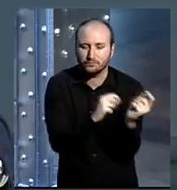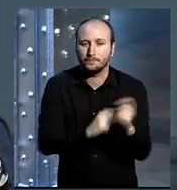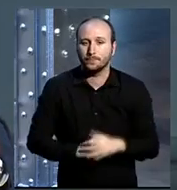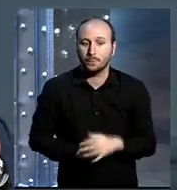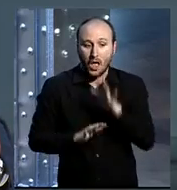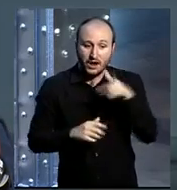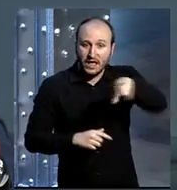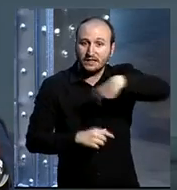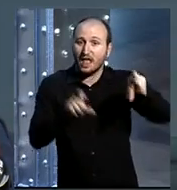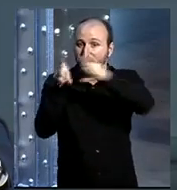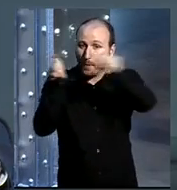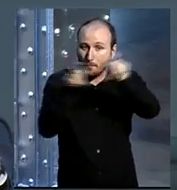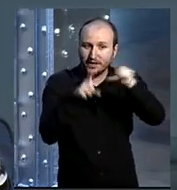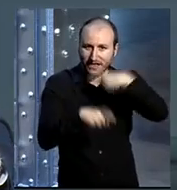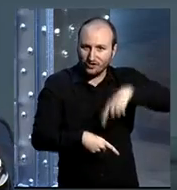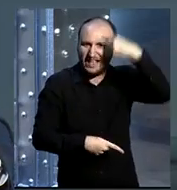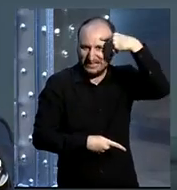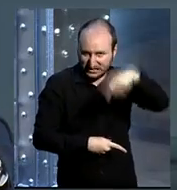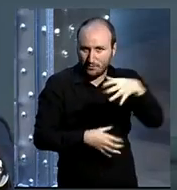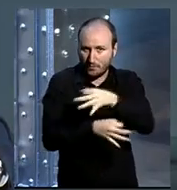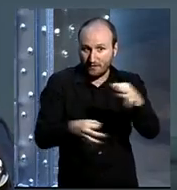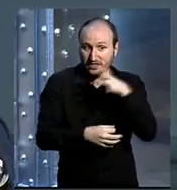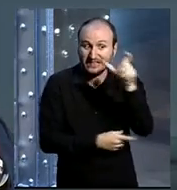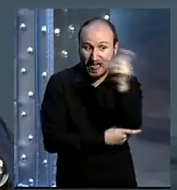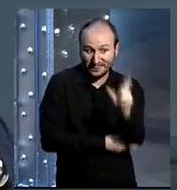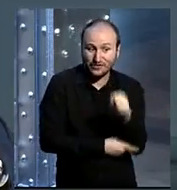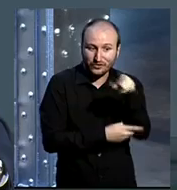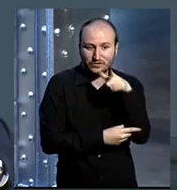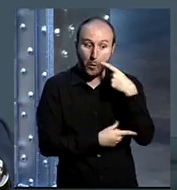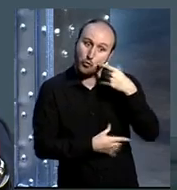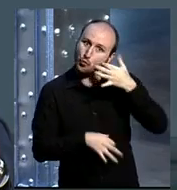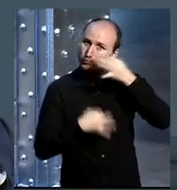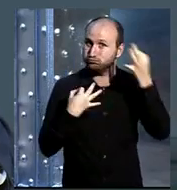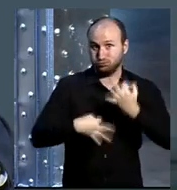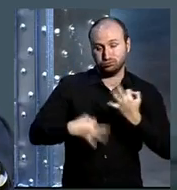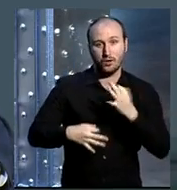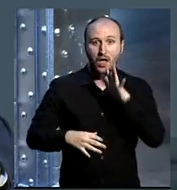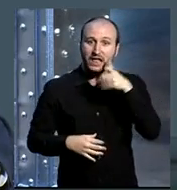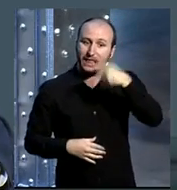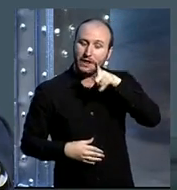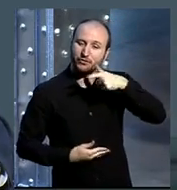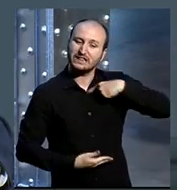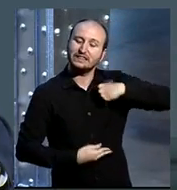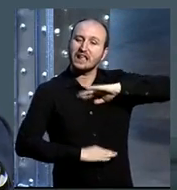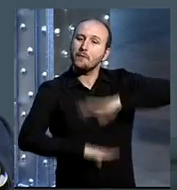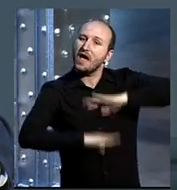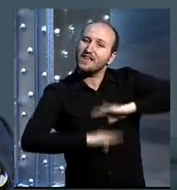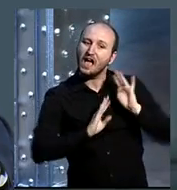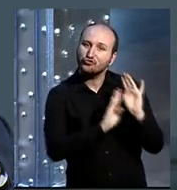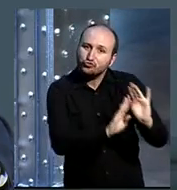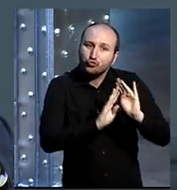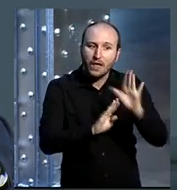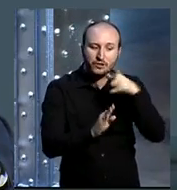sus activos importantes son estos datos y, evidentemente, la capacidad que tienen de